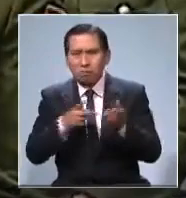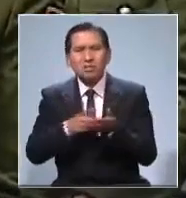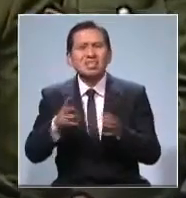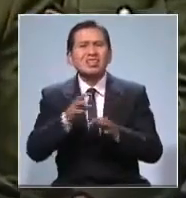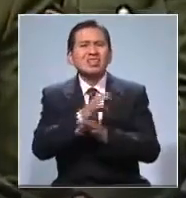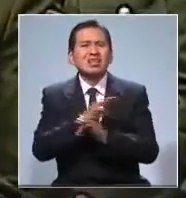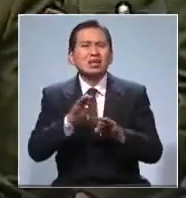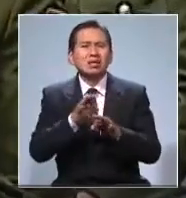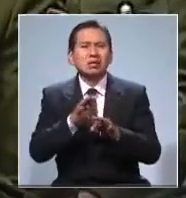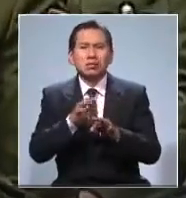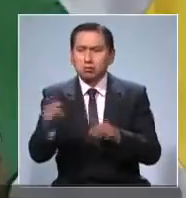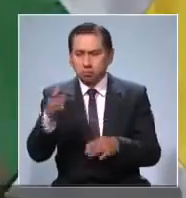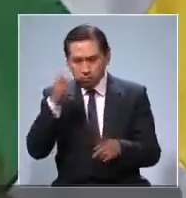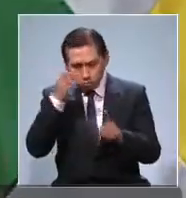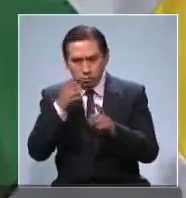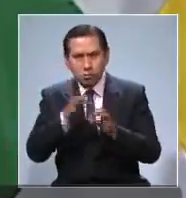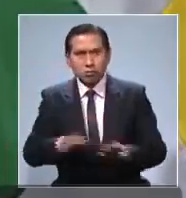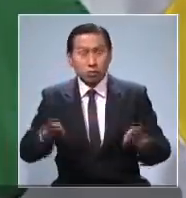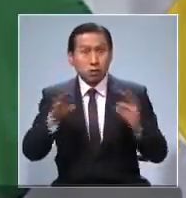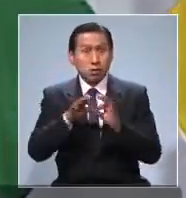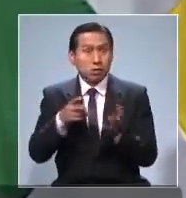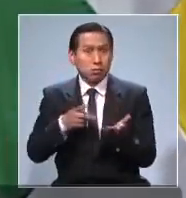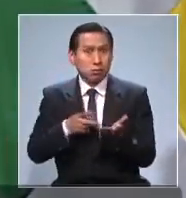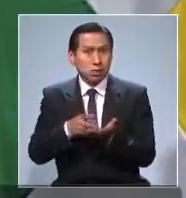cual debe ser su finalidad.